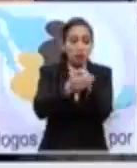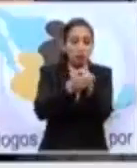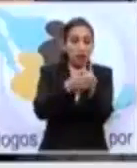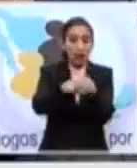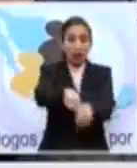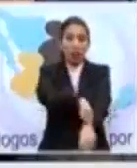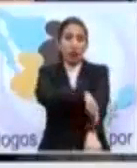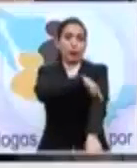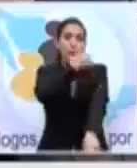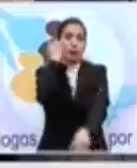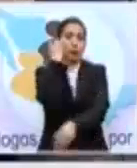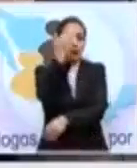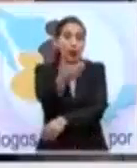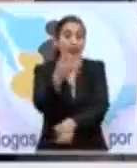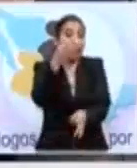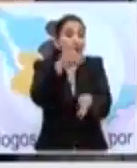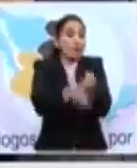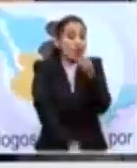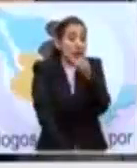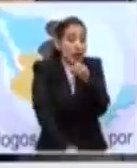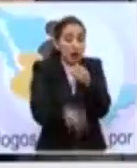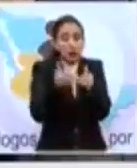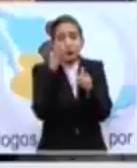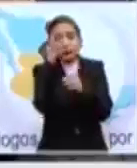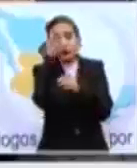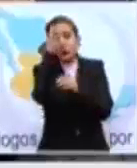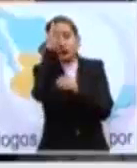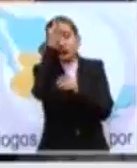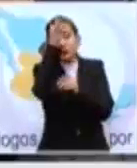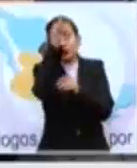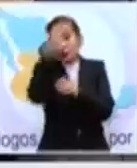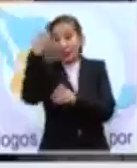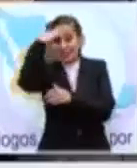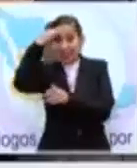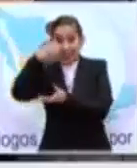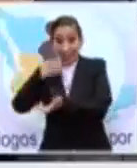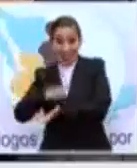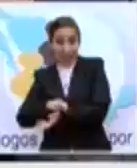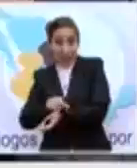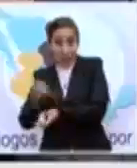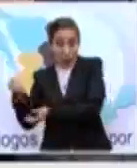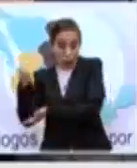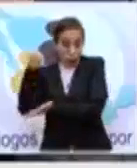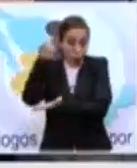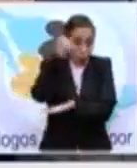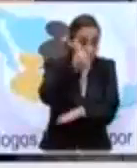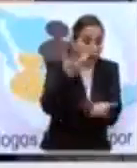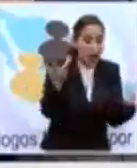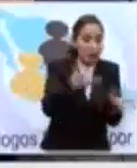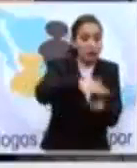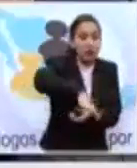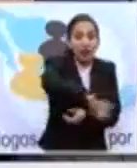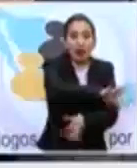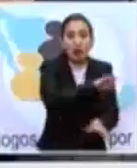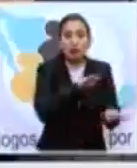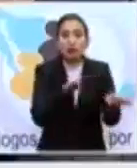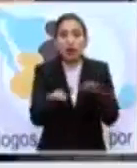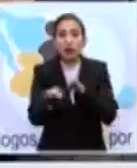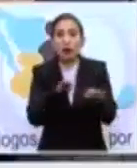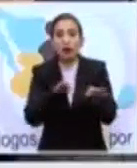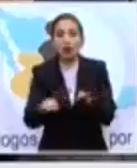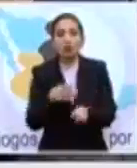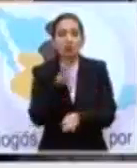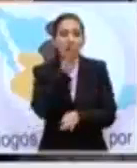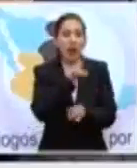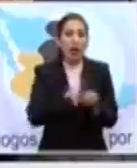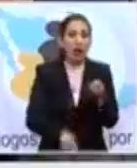y largo plazo, y al final de eso, atrayendo inversión extranjera, va a ofrecer crear un empleo